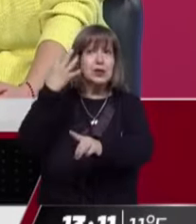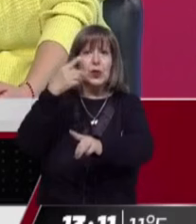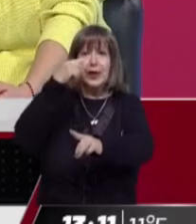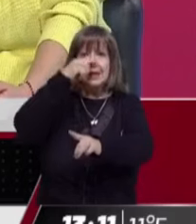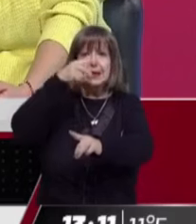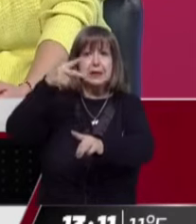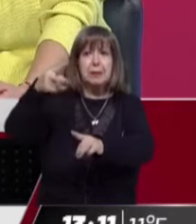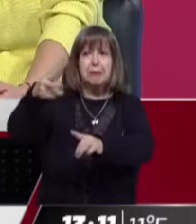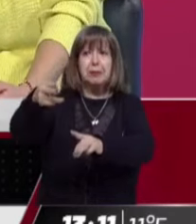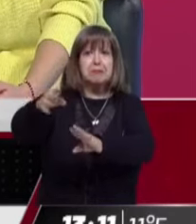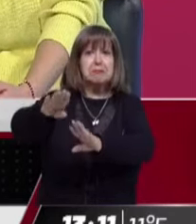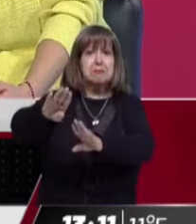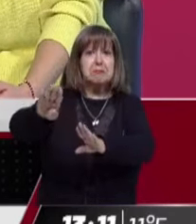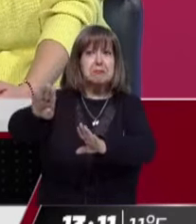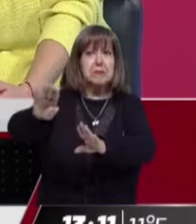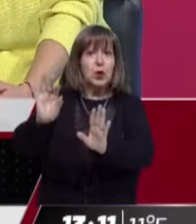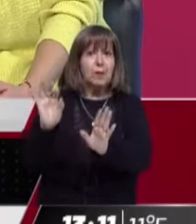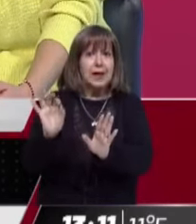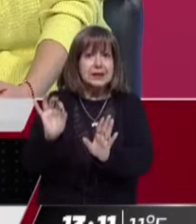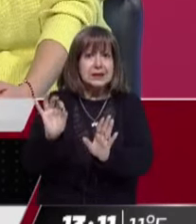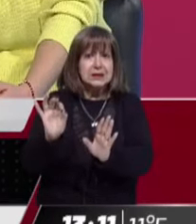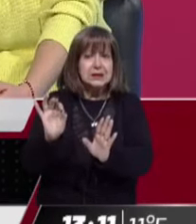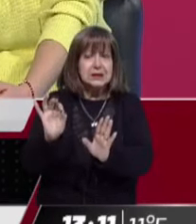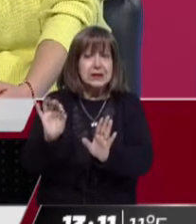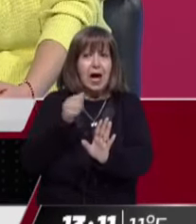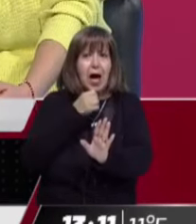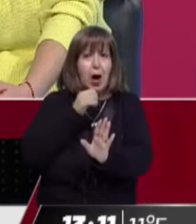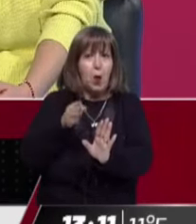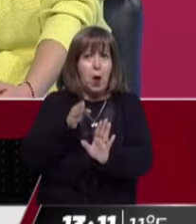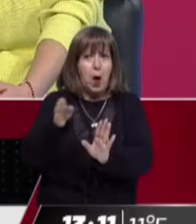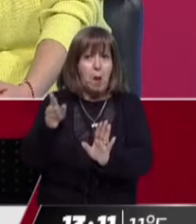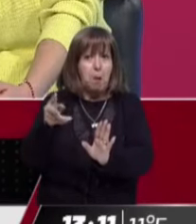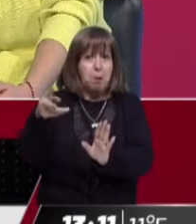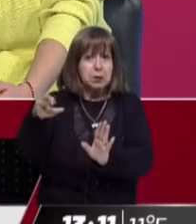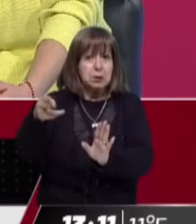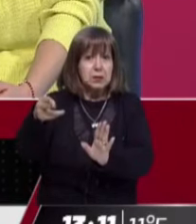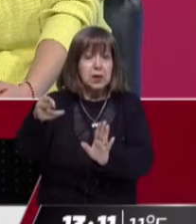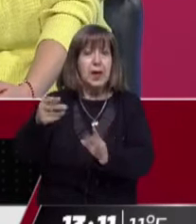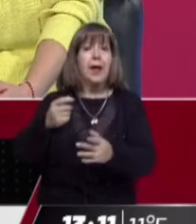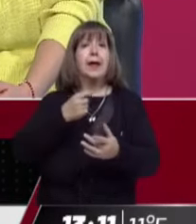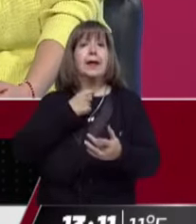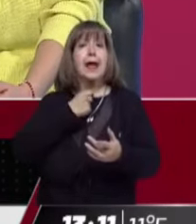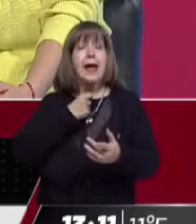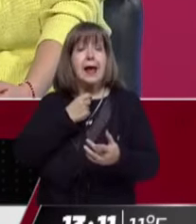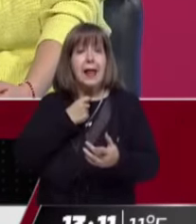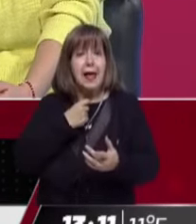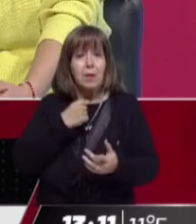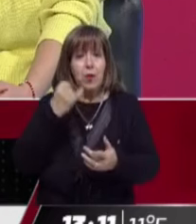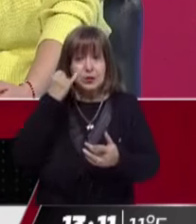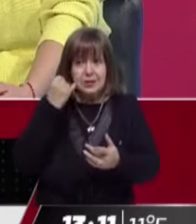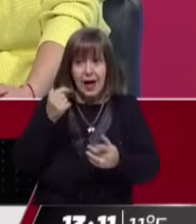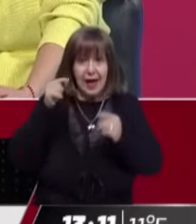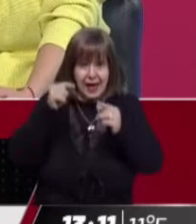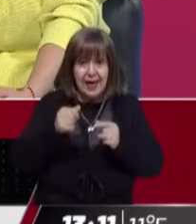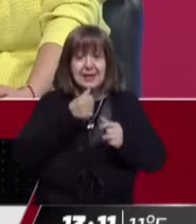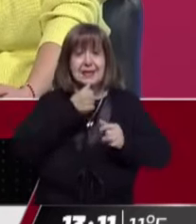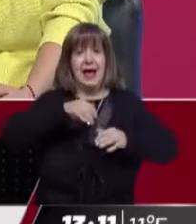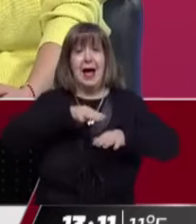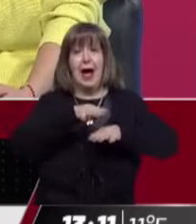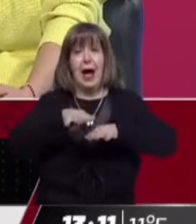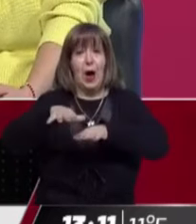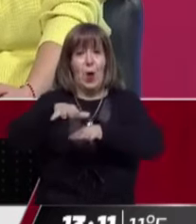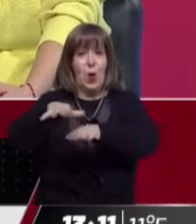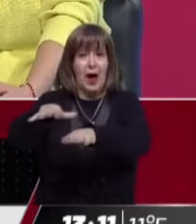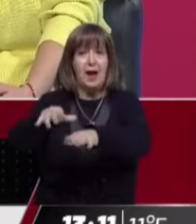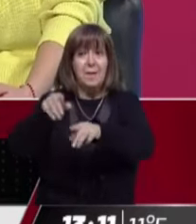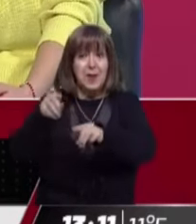47, lo que estamos planteando no es nada más que recuperar lo que nos pertenece y que la Corte Suprema